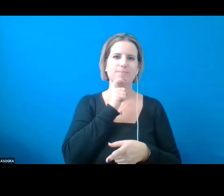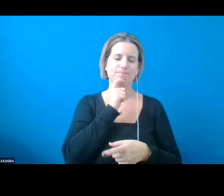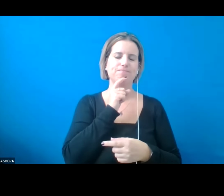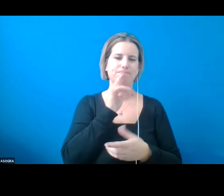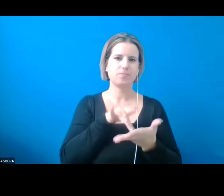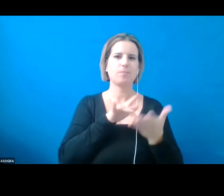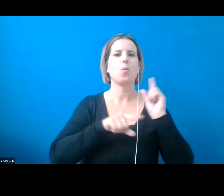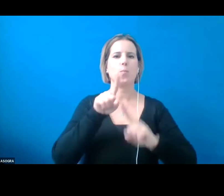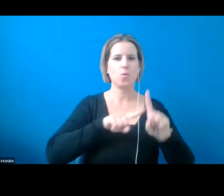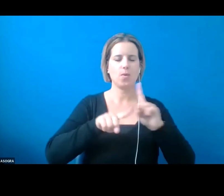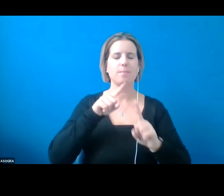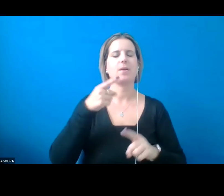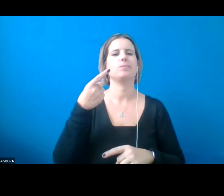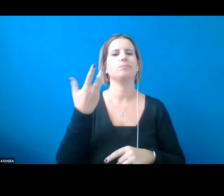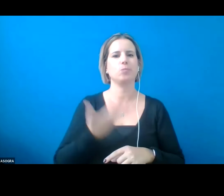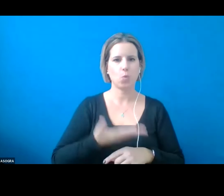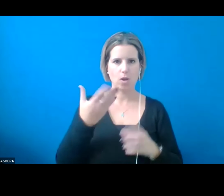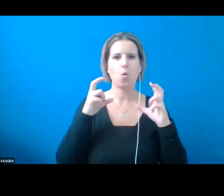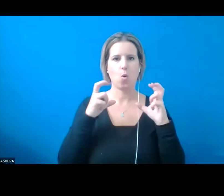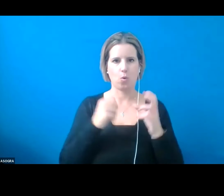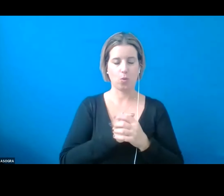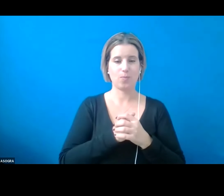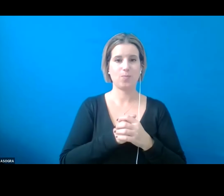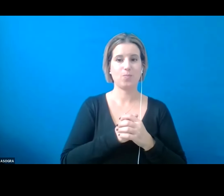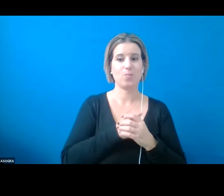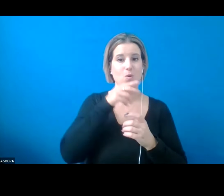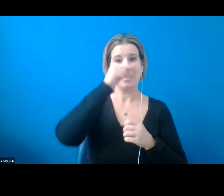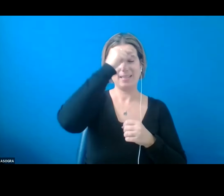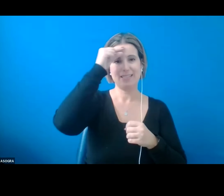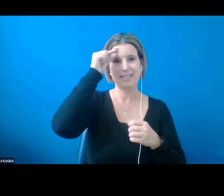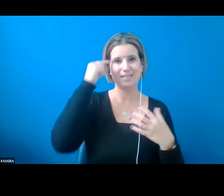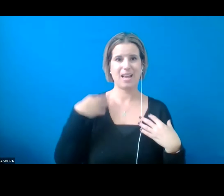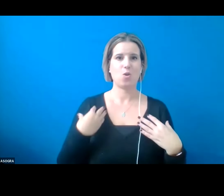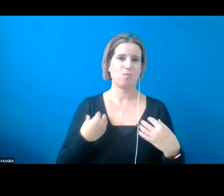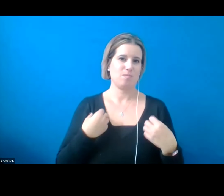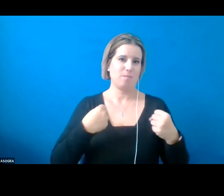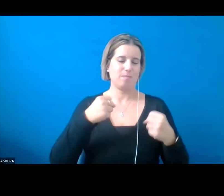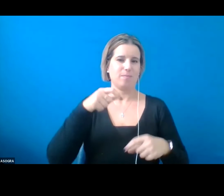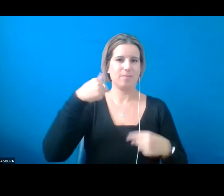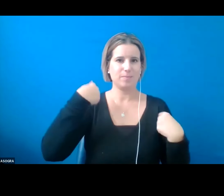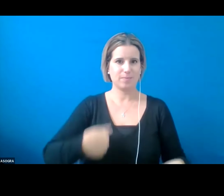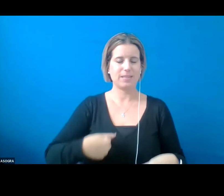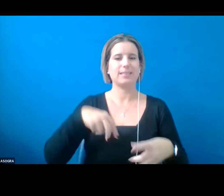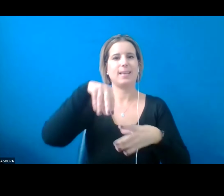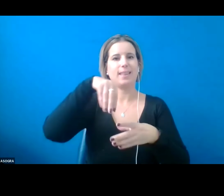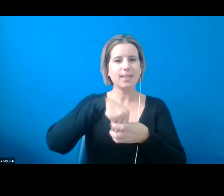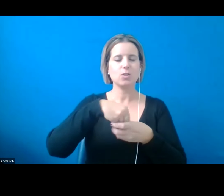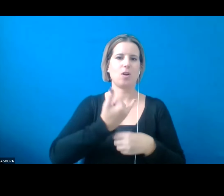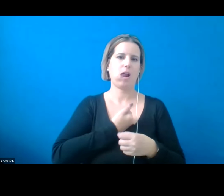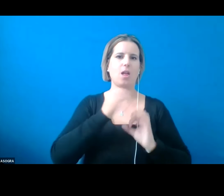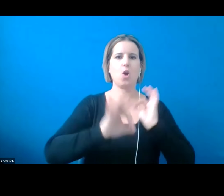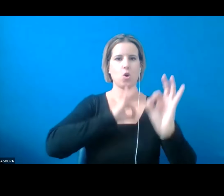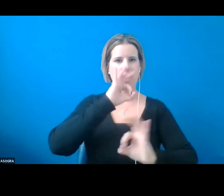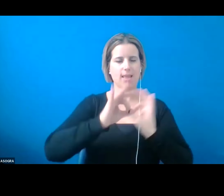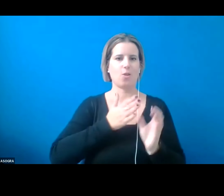importante para ellos ya que la salud mental dentro del sistema sanitario público tenemos una organización propia diferente